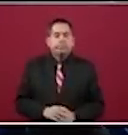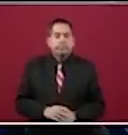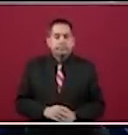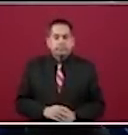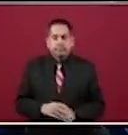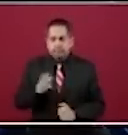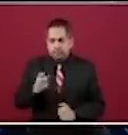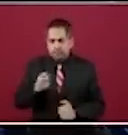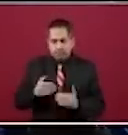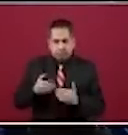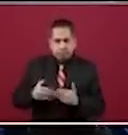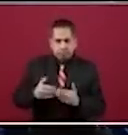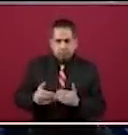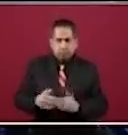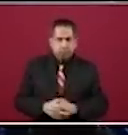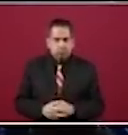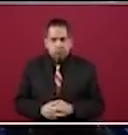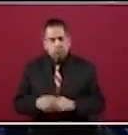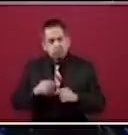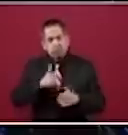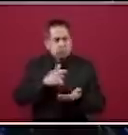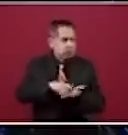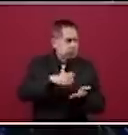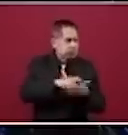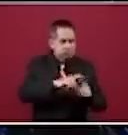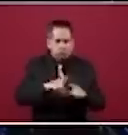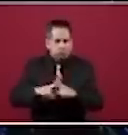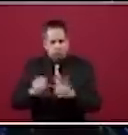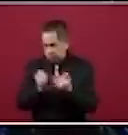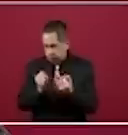Y así en otras adquisiciones.